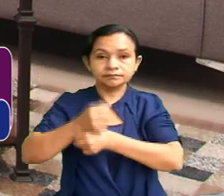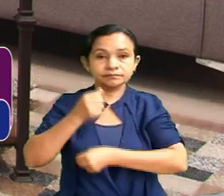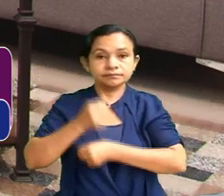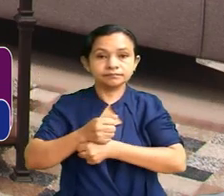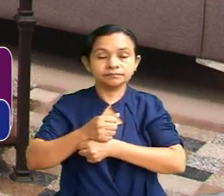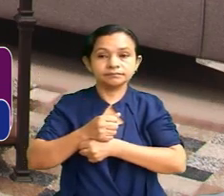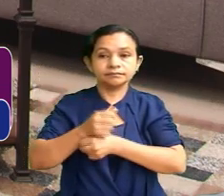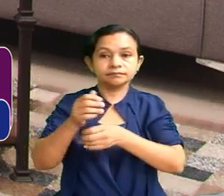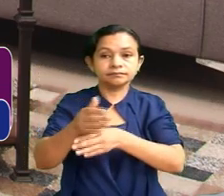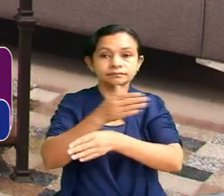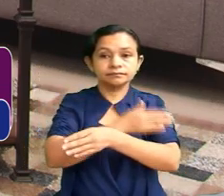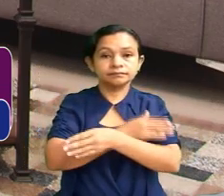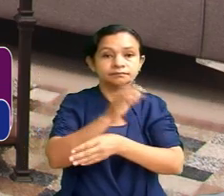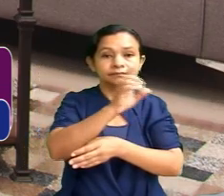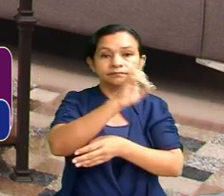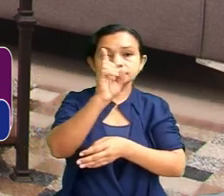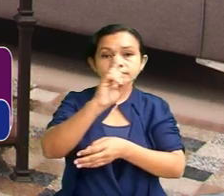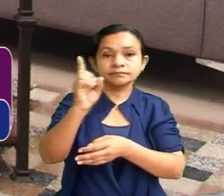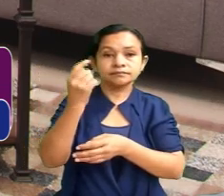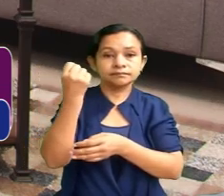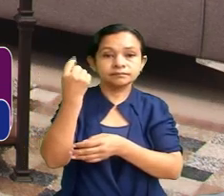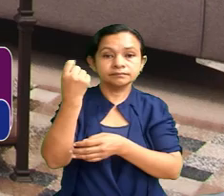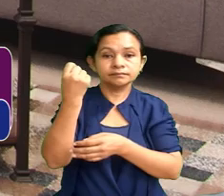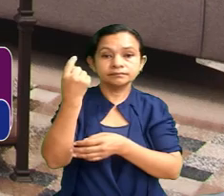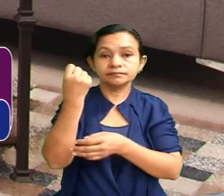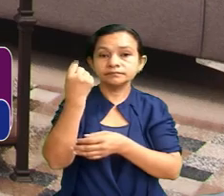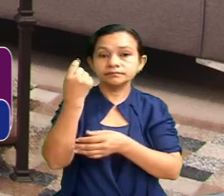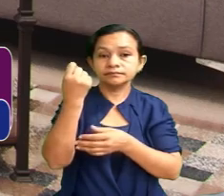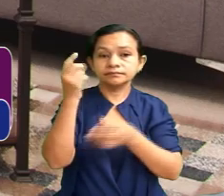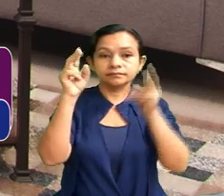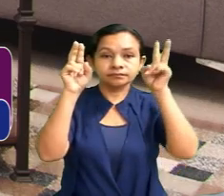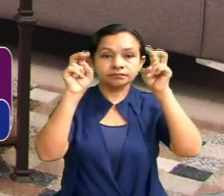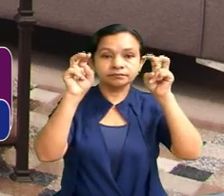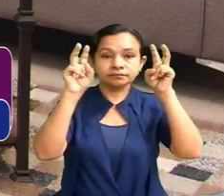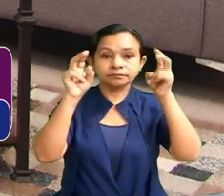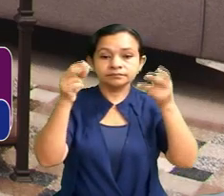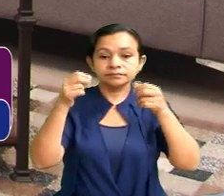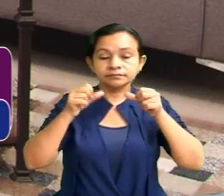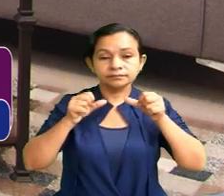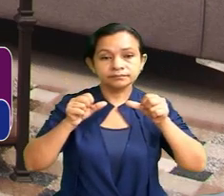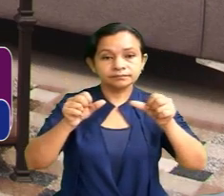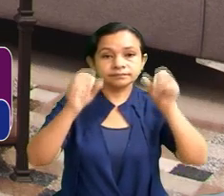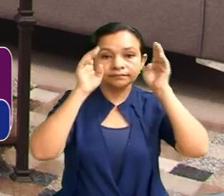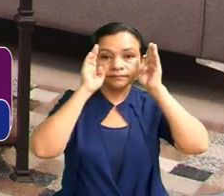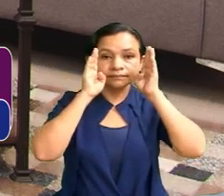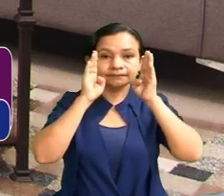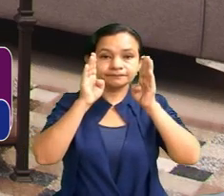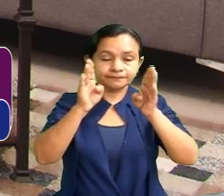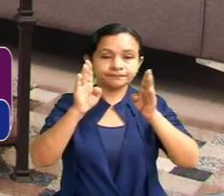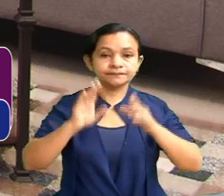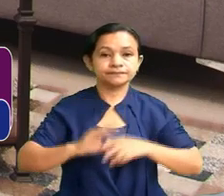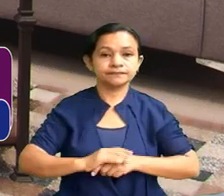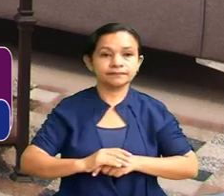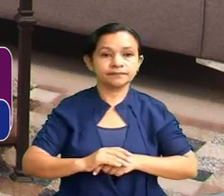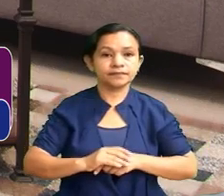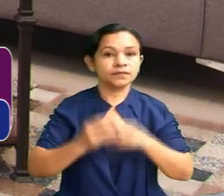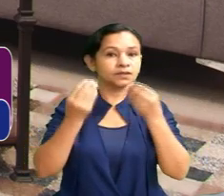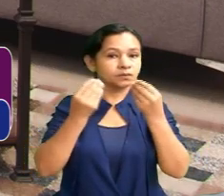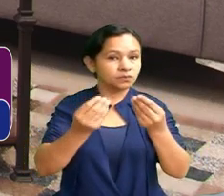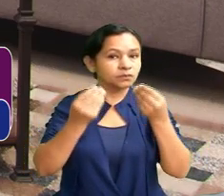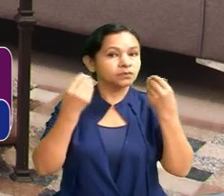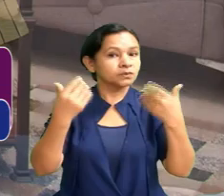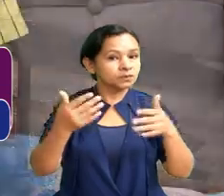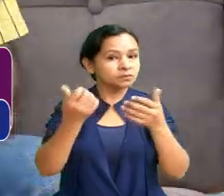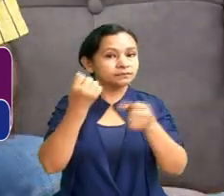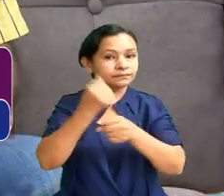resuelto pero también donde todavía seguimos teniendo pendientes temas para para seguir atendiendo con un gran bagaje de trabajo a